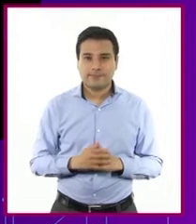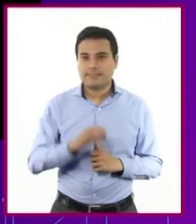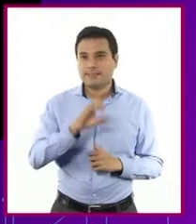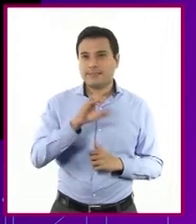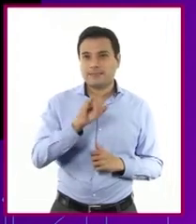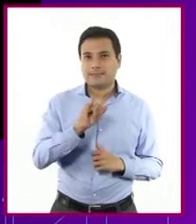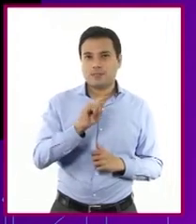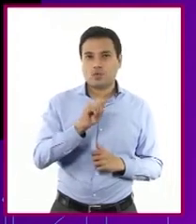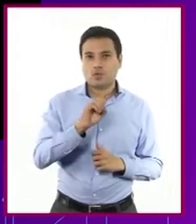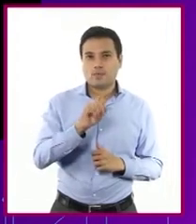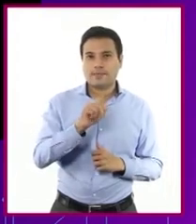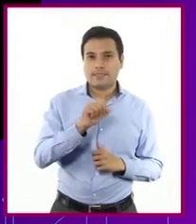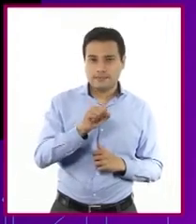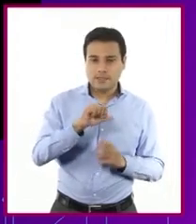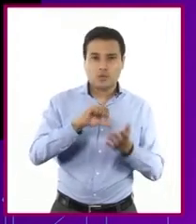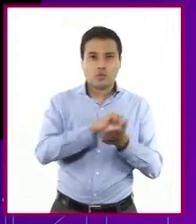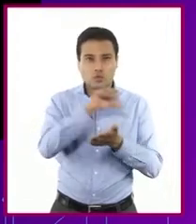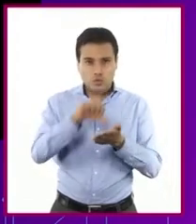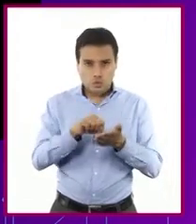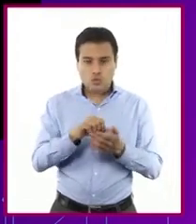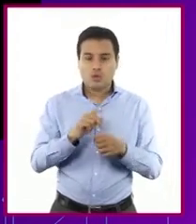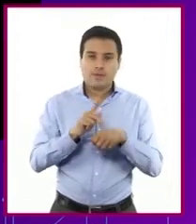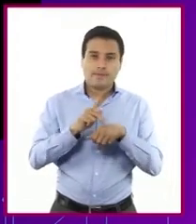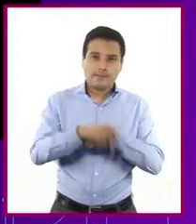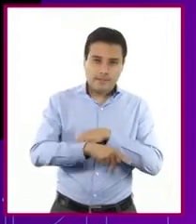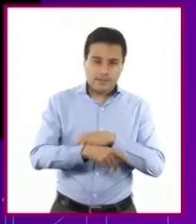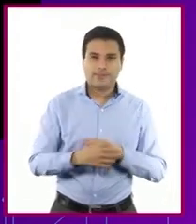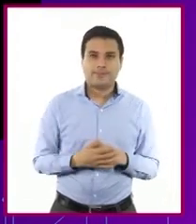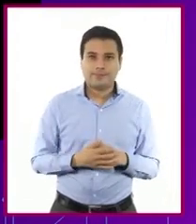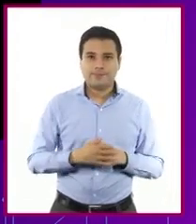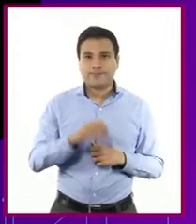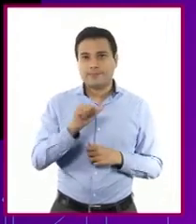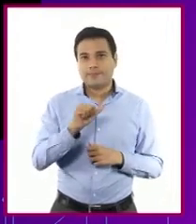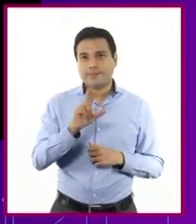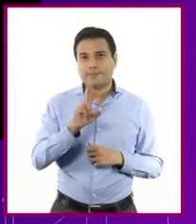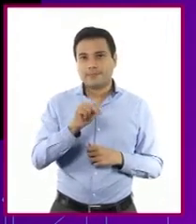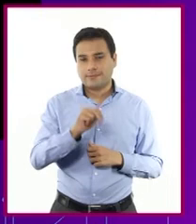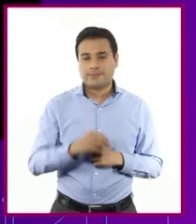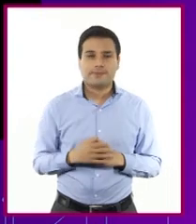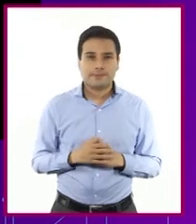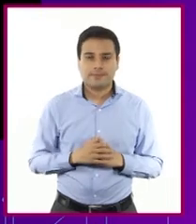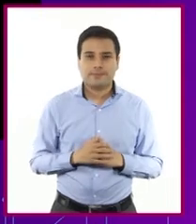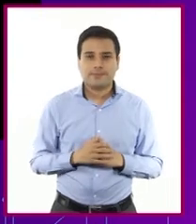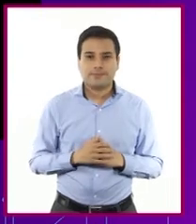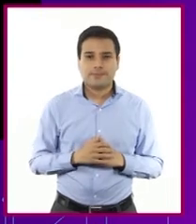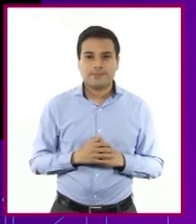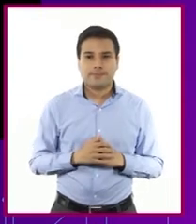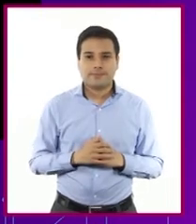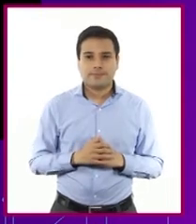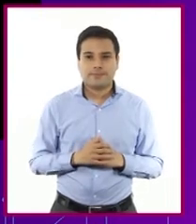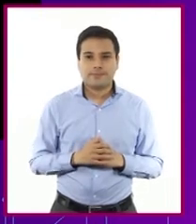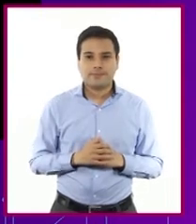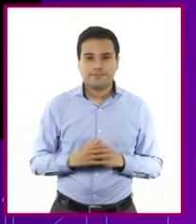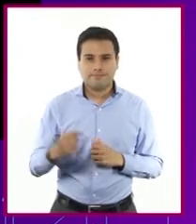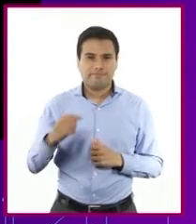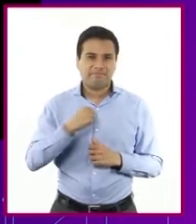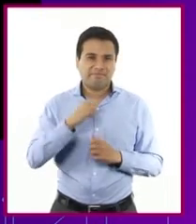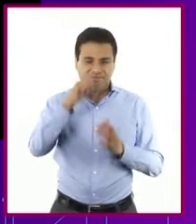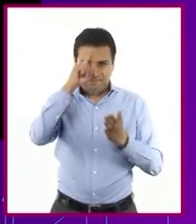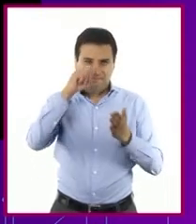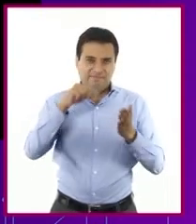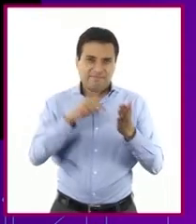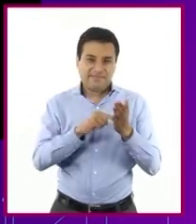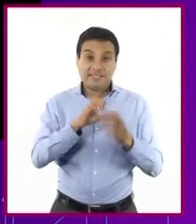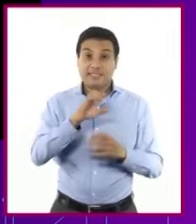Citoplasma, núcleo, membrana plasmática y ARN. Pues estoy segura que el